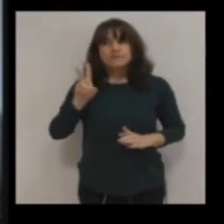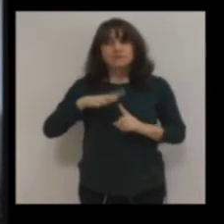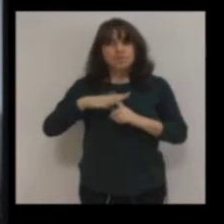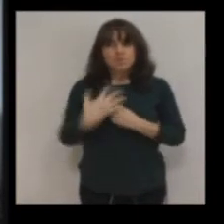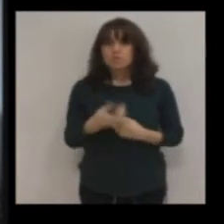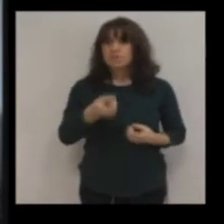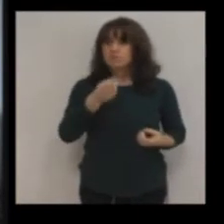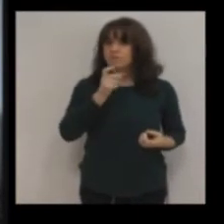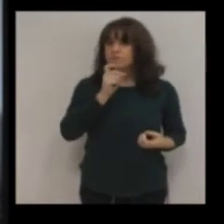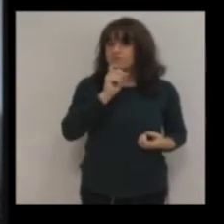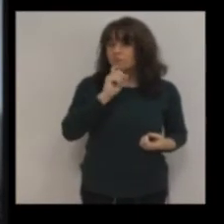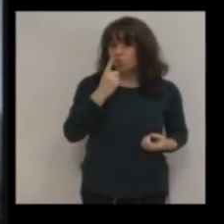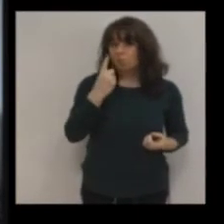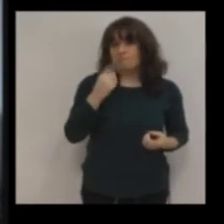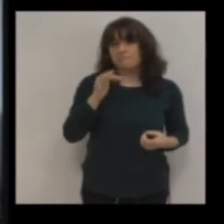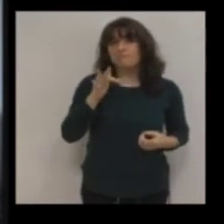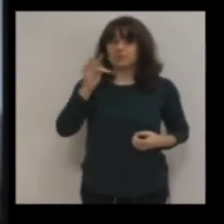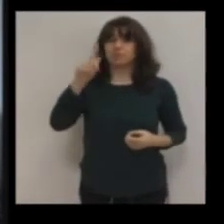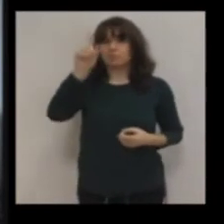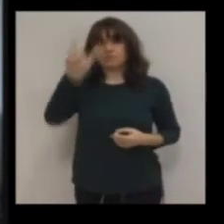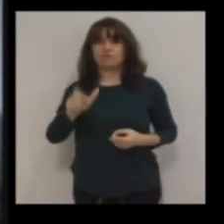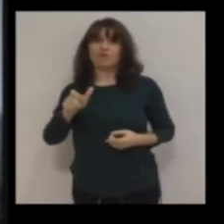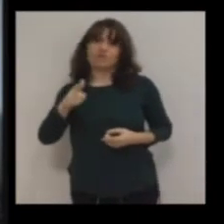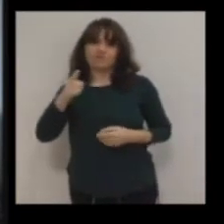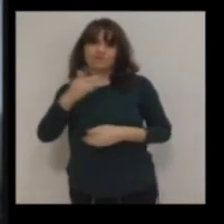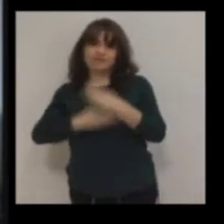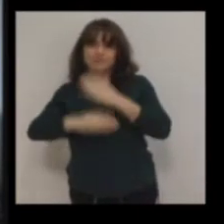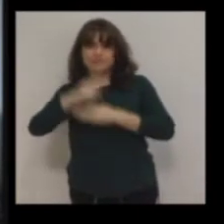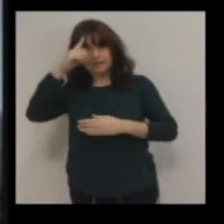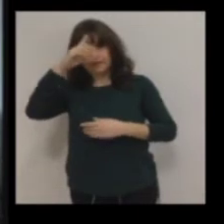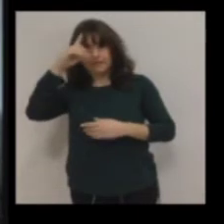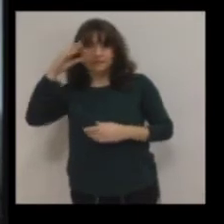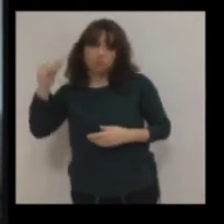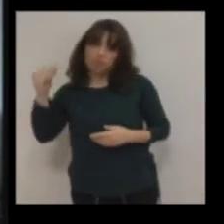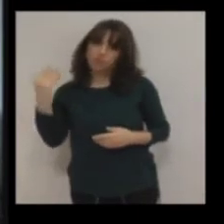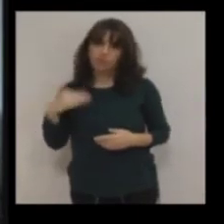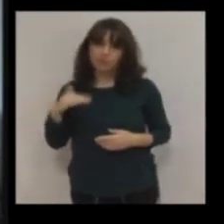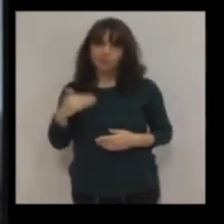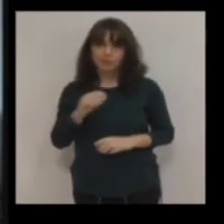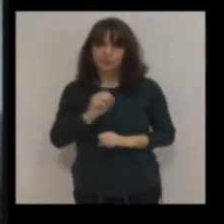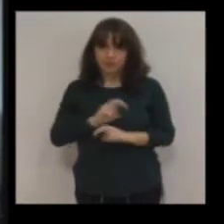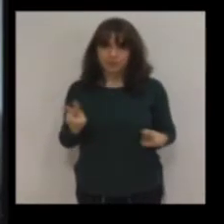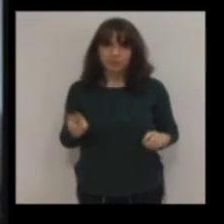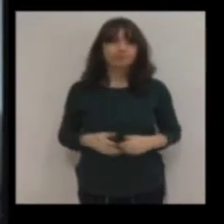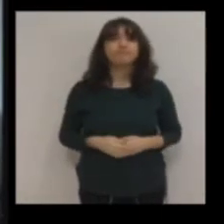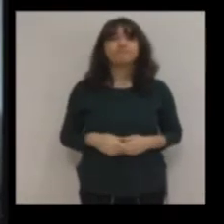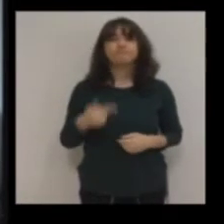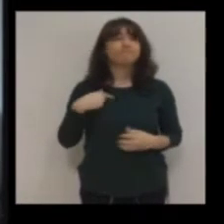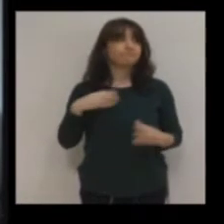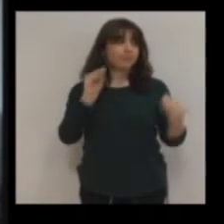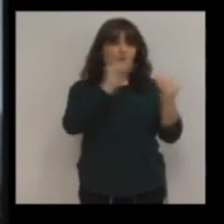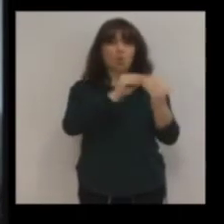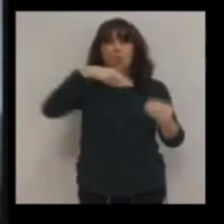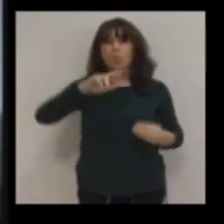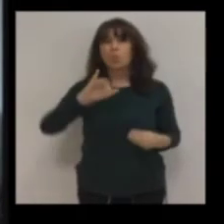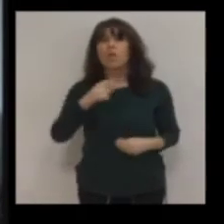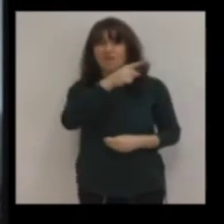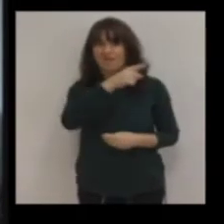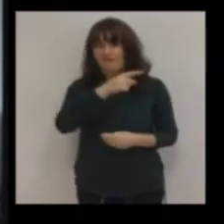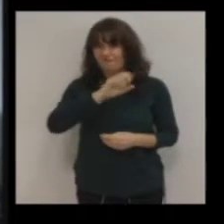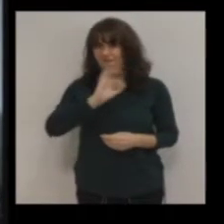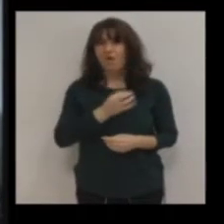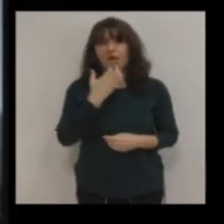de cosas para una persona con discapacidad intelectual. Yo con esto ya que hable Nuria, que seguro que tiene muchísimos más ejemplos que